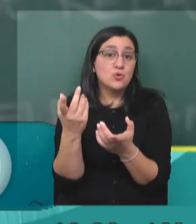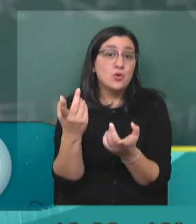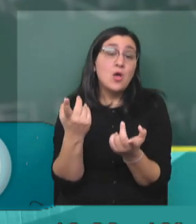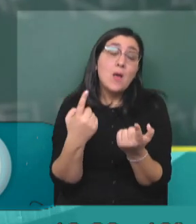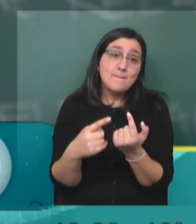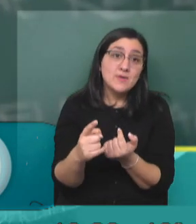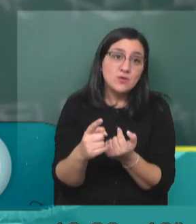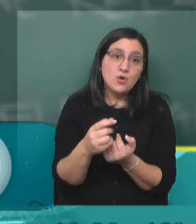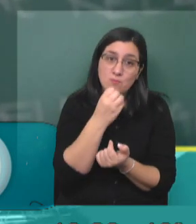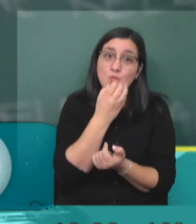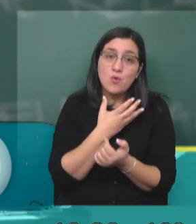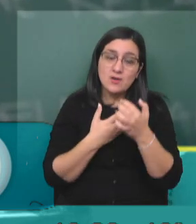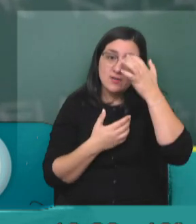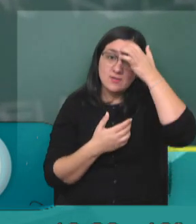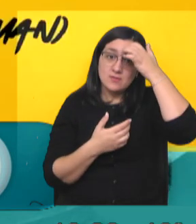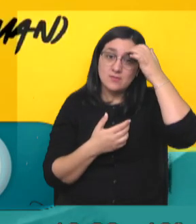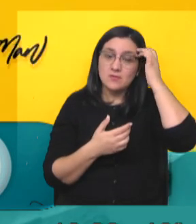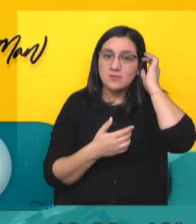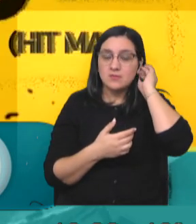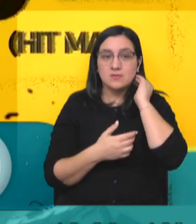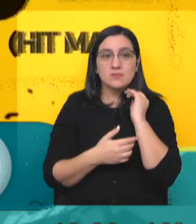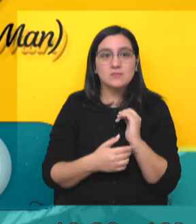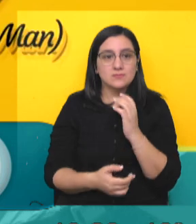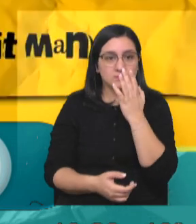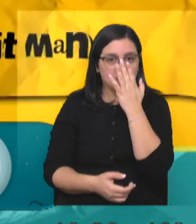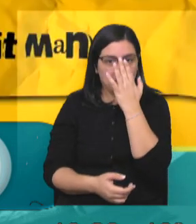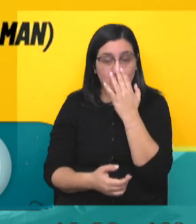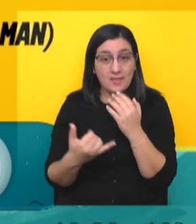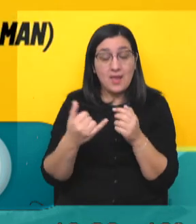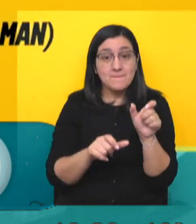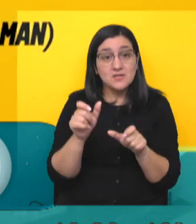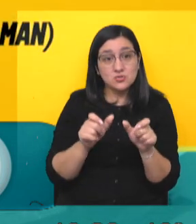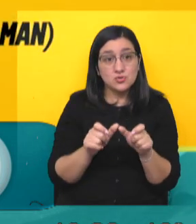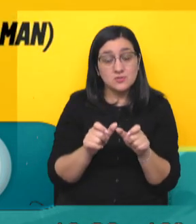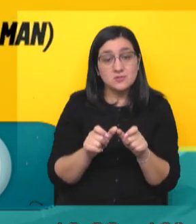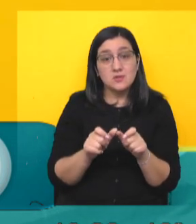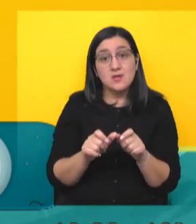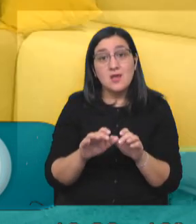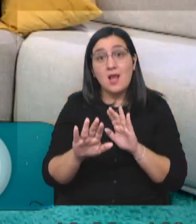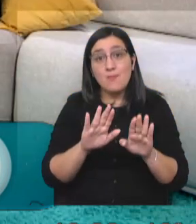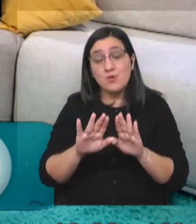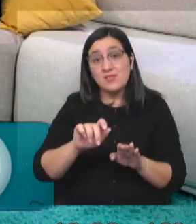hay. Para otros. Debe haber en este momento gente en la puerta del canal dispuesta a